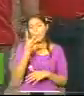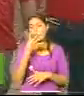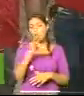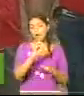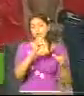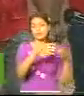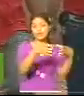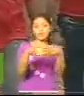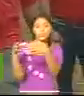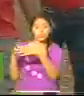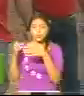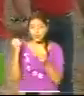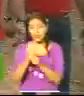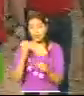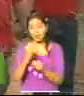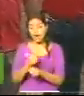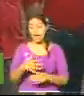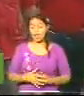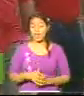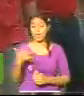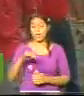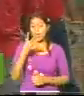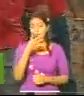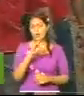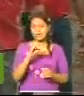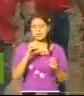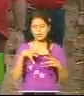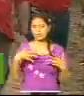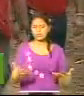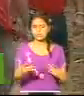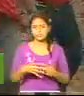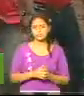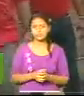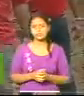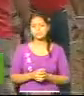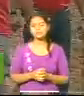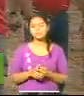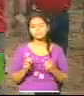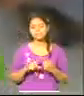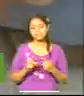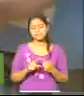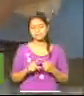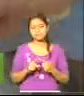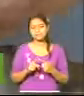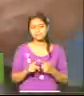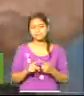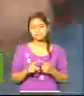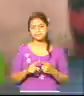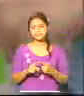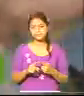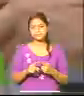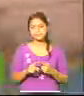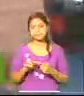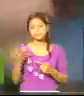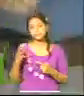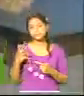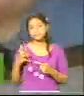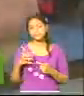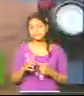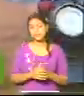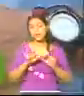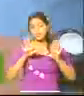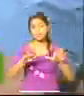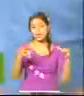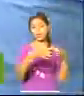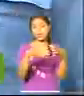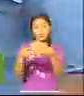40 frentes de trabajo. 40 frentes de trabajo. Enuméralo. Bueno, básicamente tenemos aproximadamente 10 frentes de